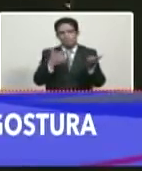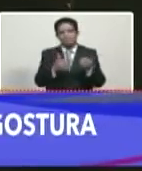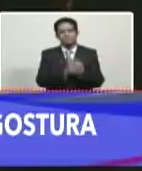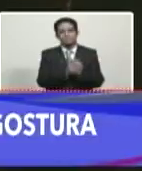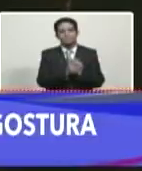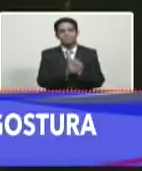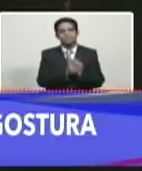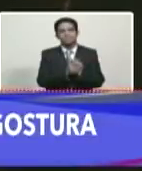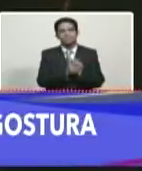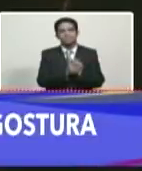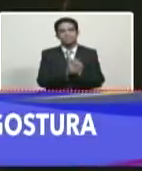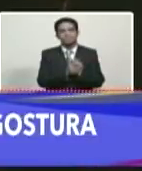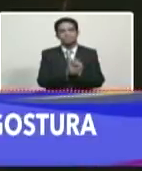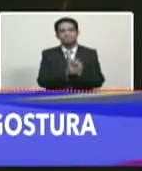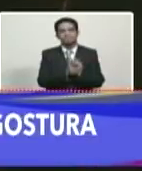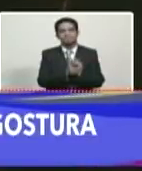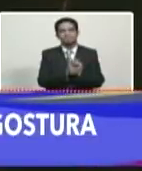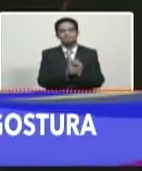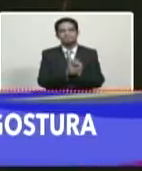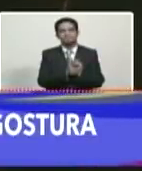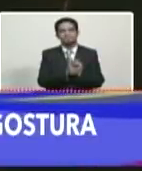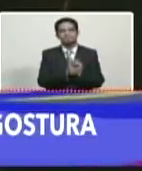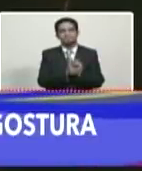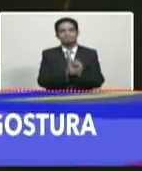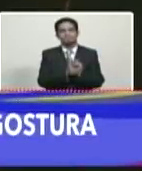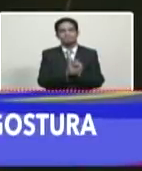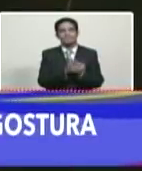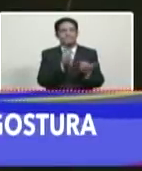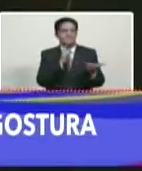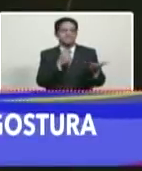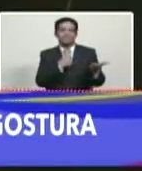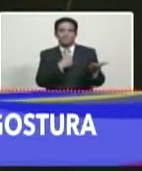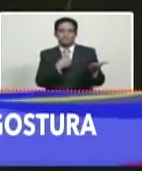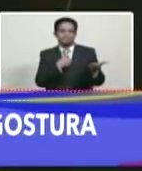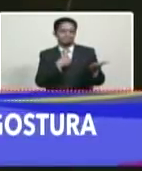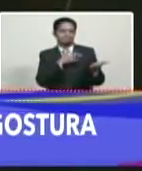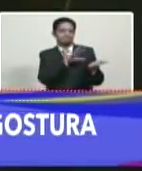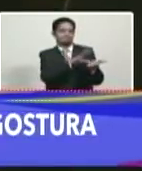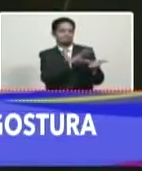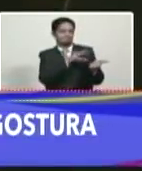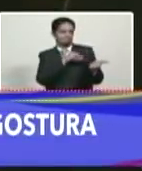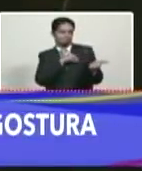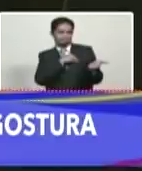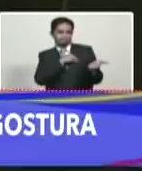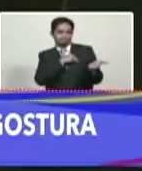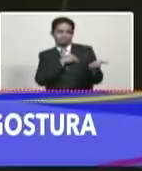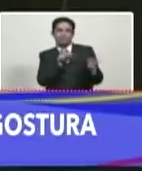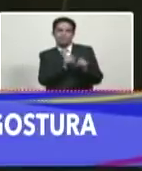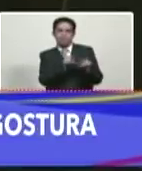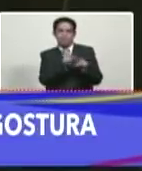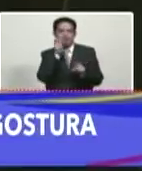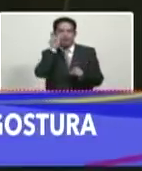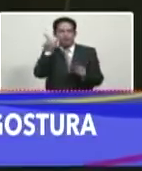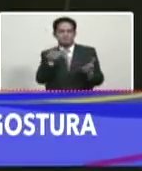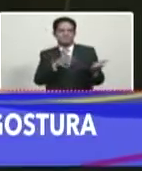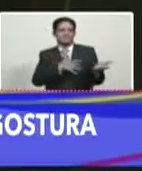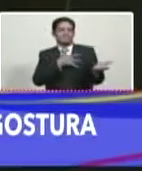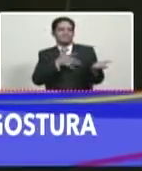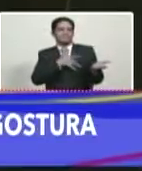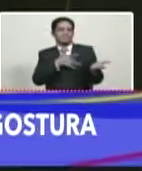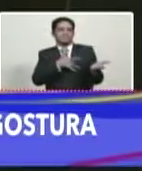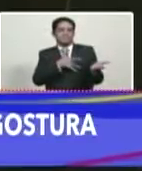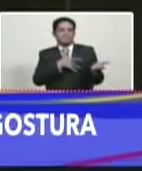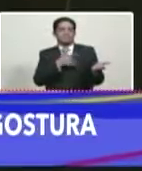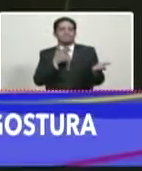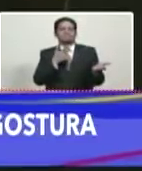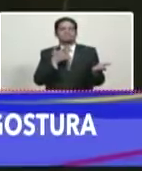con la inspiración y el corazón lleno de pasión revolucionaria, este